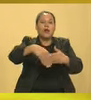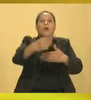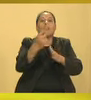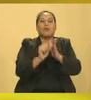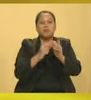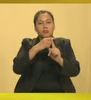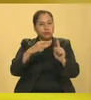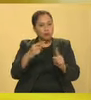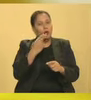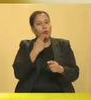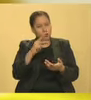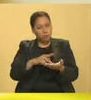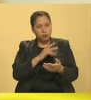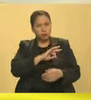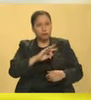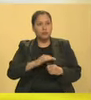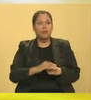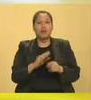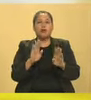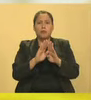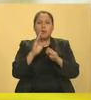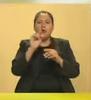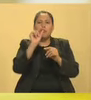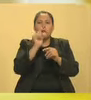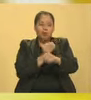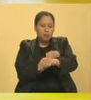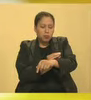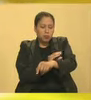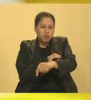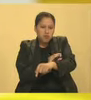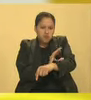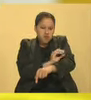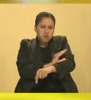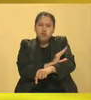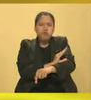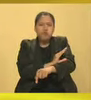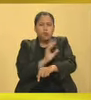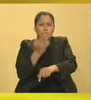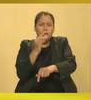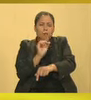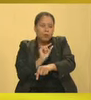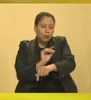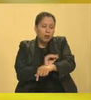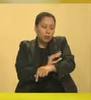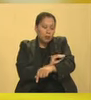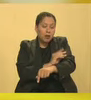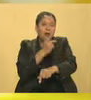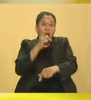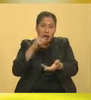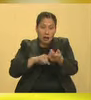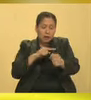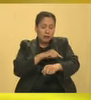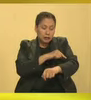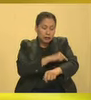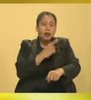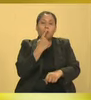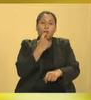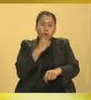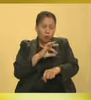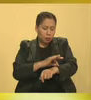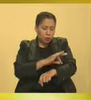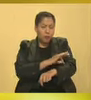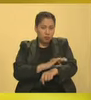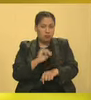¿no? Disminuye el crecimiento, ¿no? Sí disminuye el crecimiento, pero hay algunas veces en que sí hay estos puntitos rojos y hay